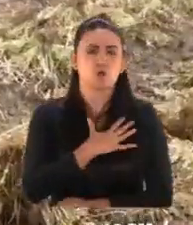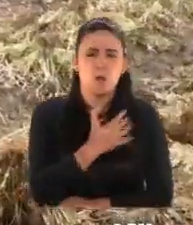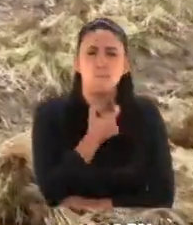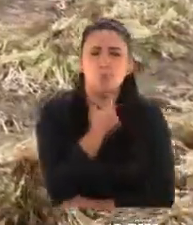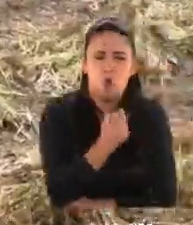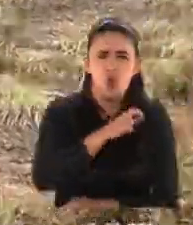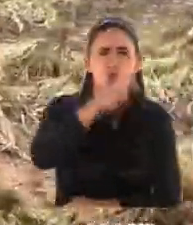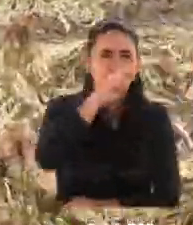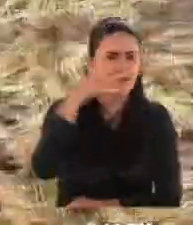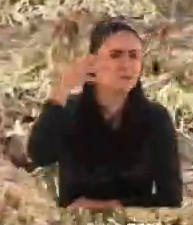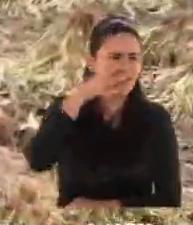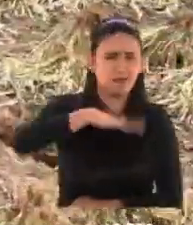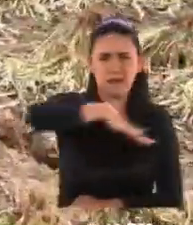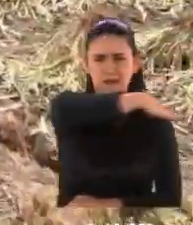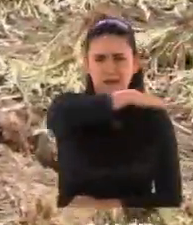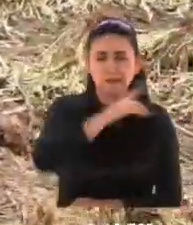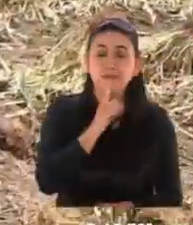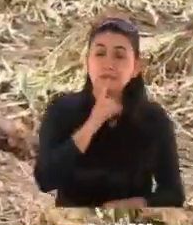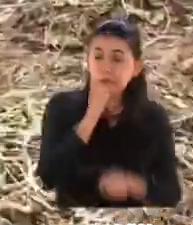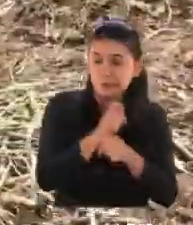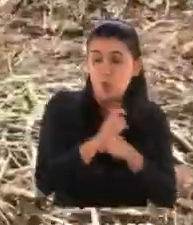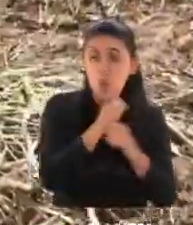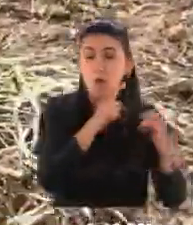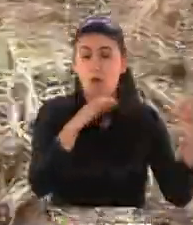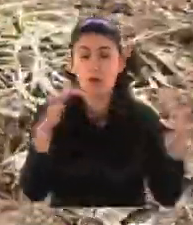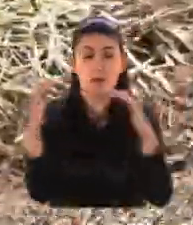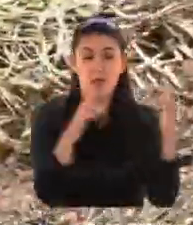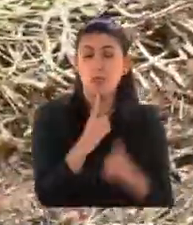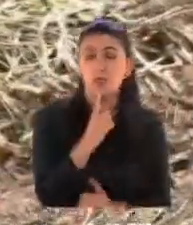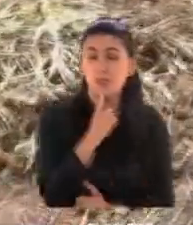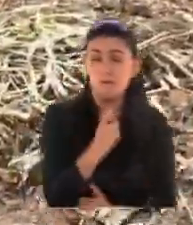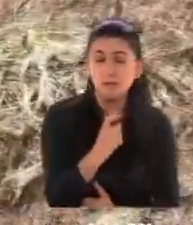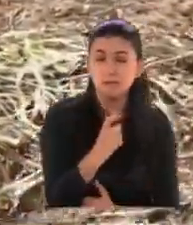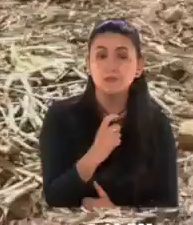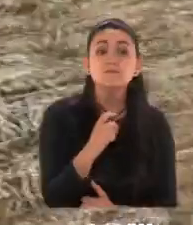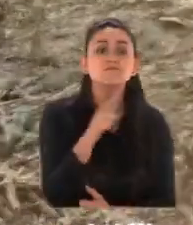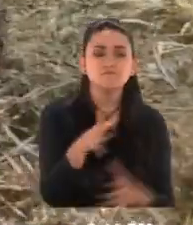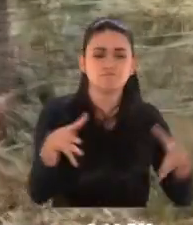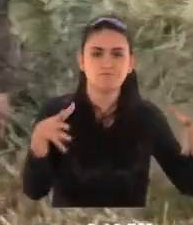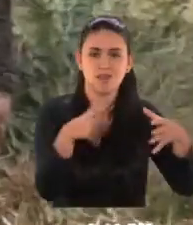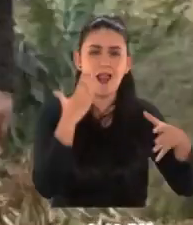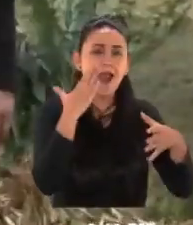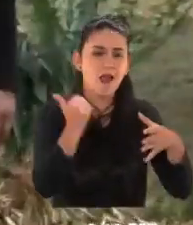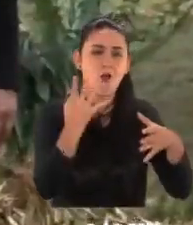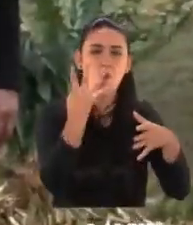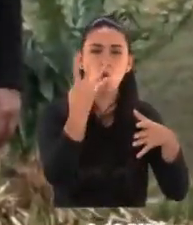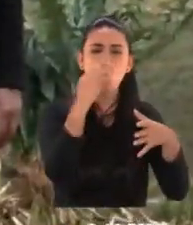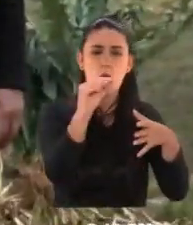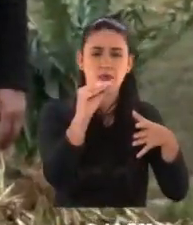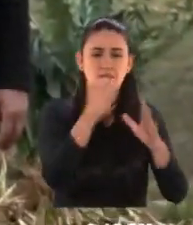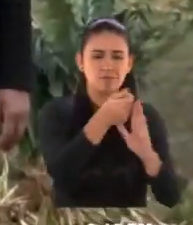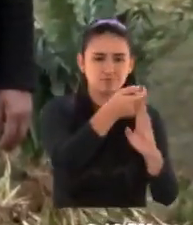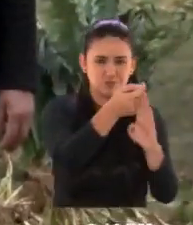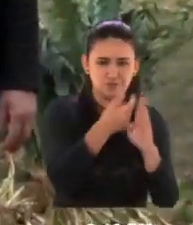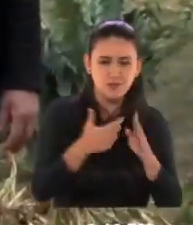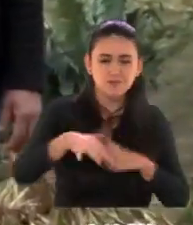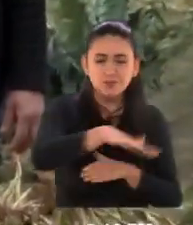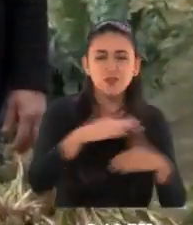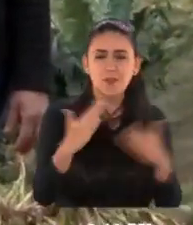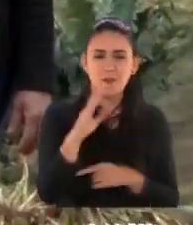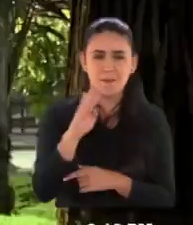para quienes deben vivir en medio del conflicto armado son las 40 mujeres de playa de vela